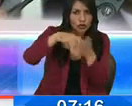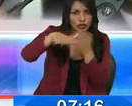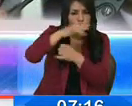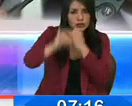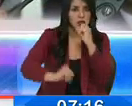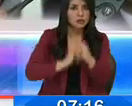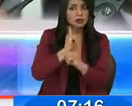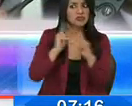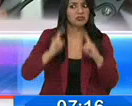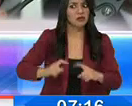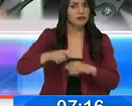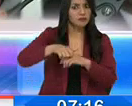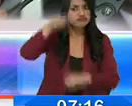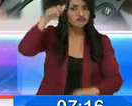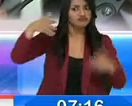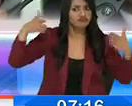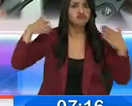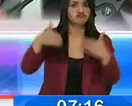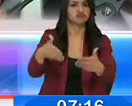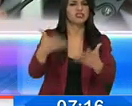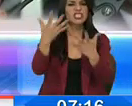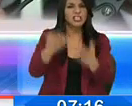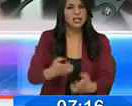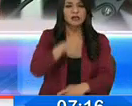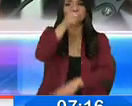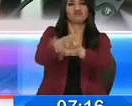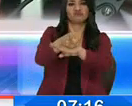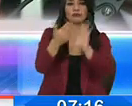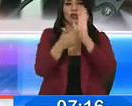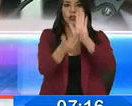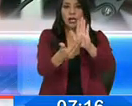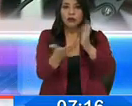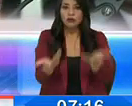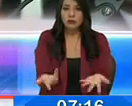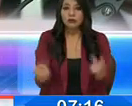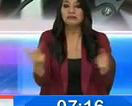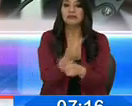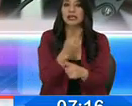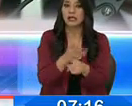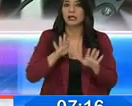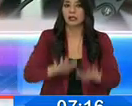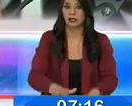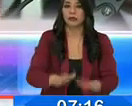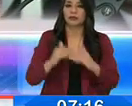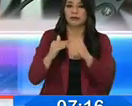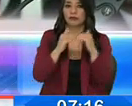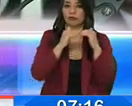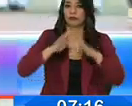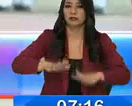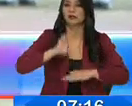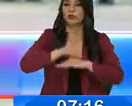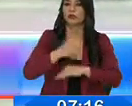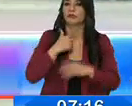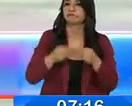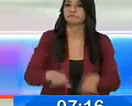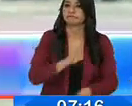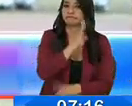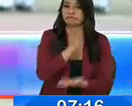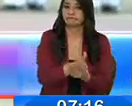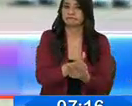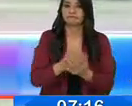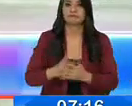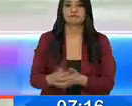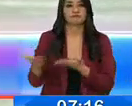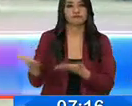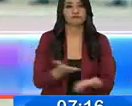transnacionales que quieren imponer un modelo que atenta contra los principios democráticos básicos. En la ceremonia de posesión